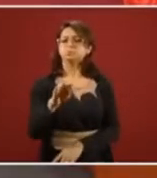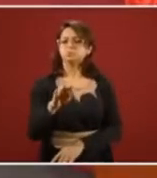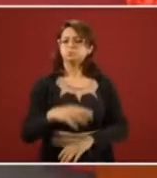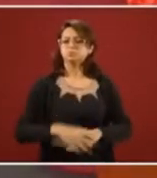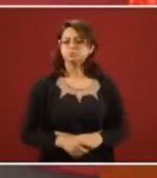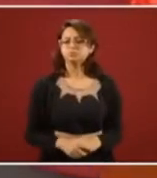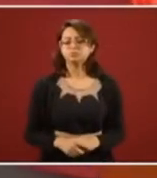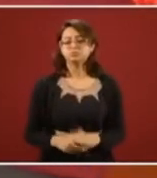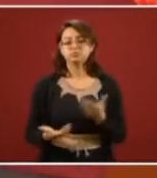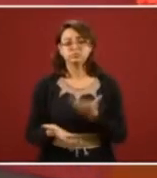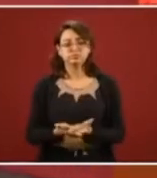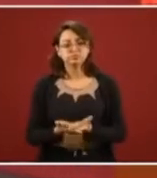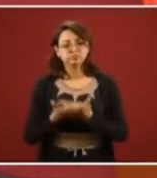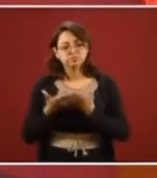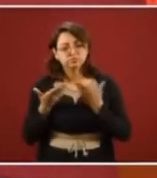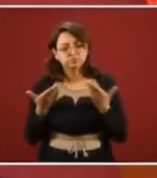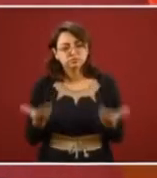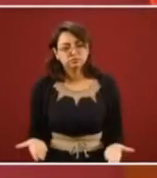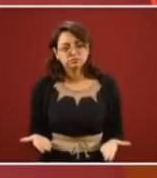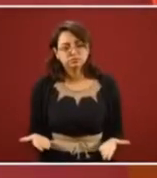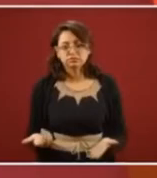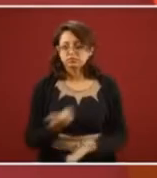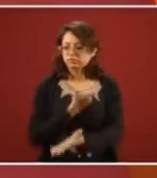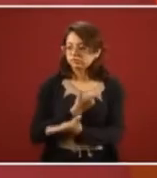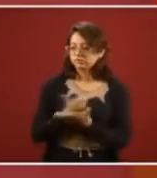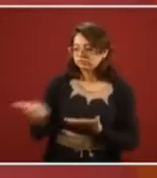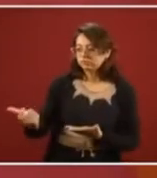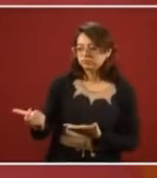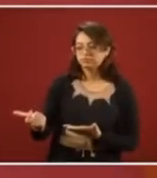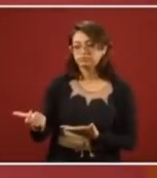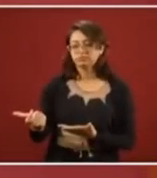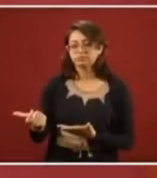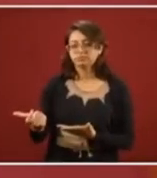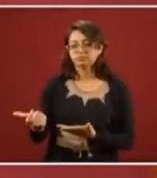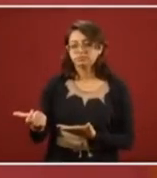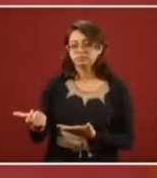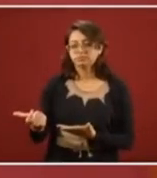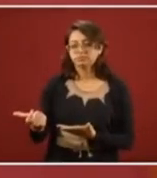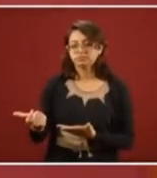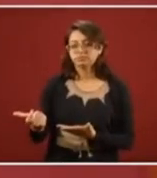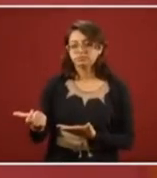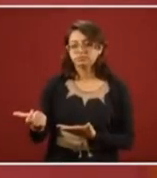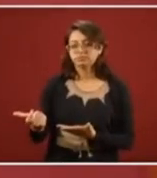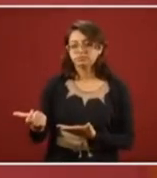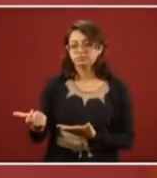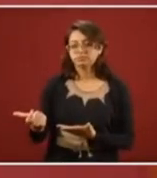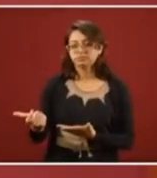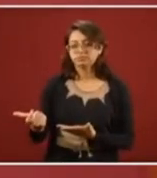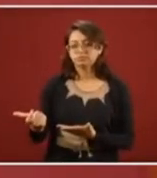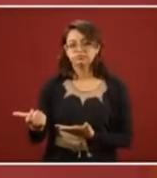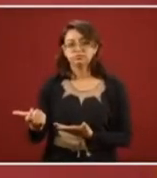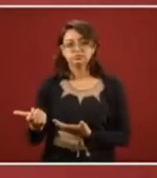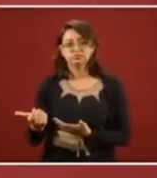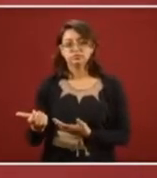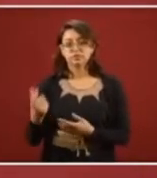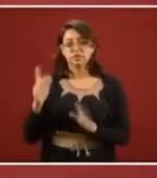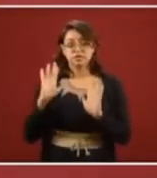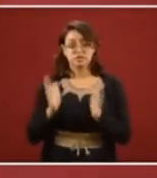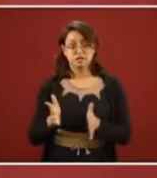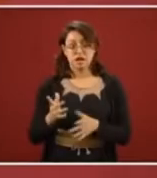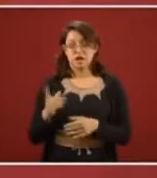y ahora en el hasta que nuestros dos aumentos y hemos dicho en crisis